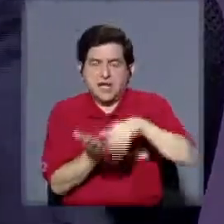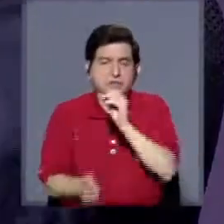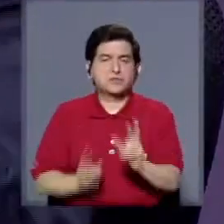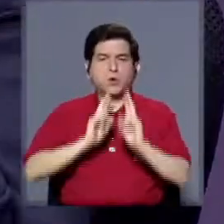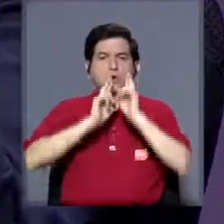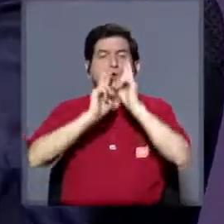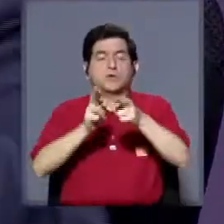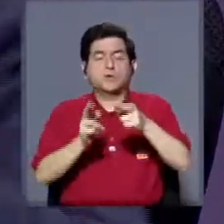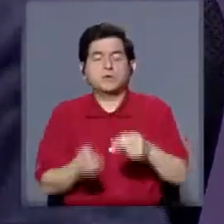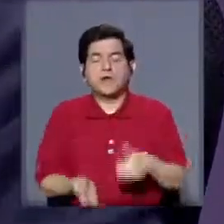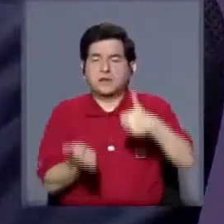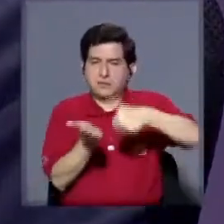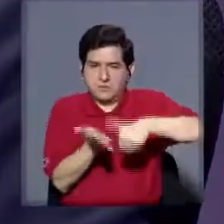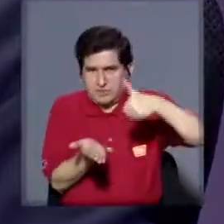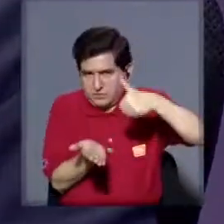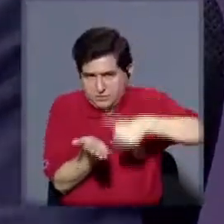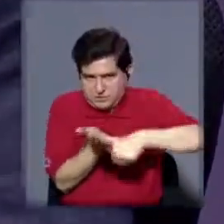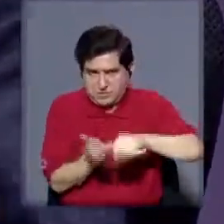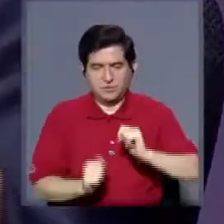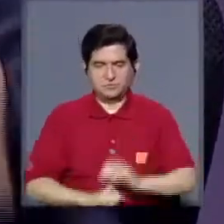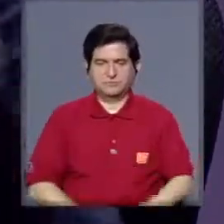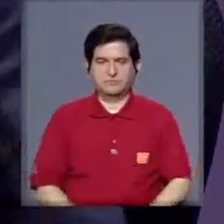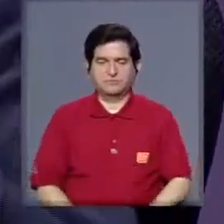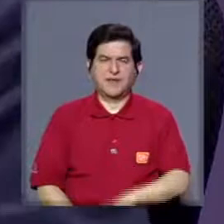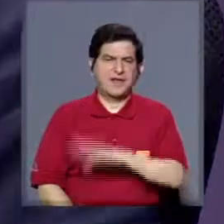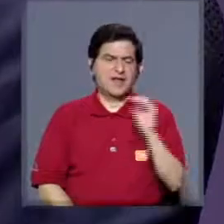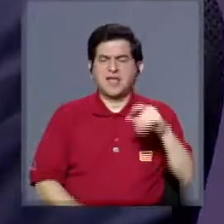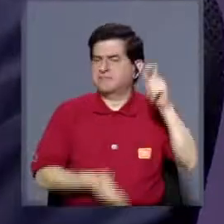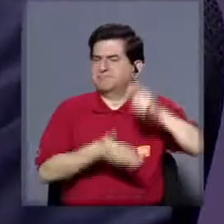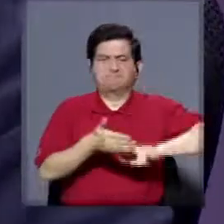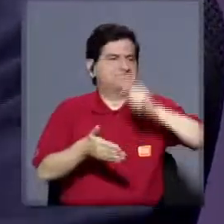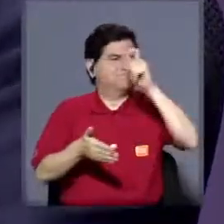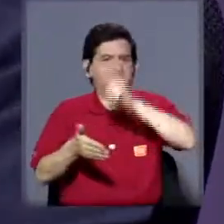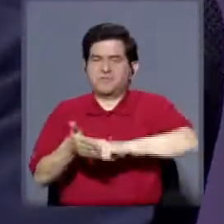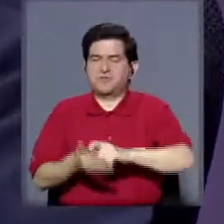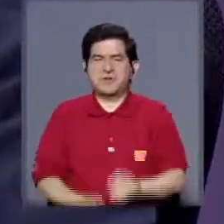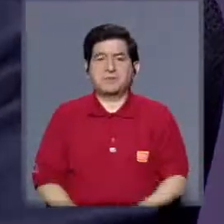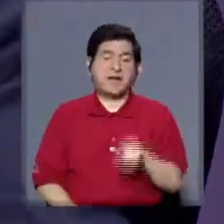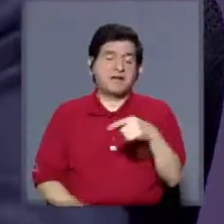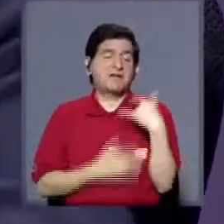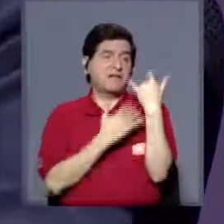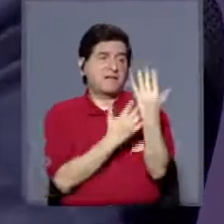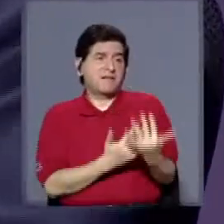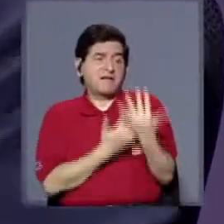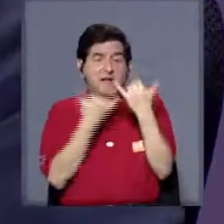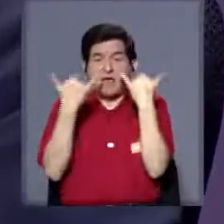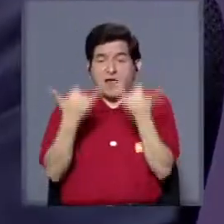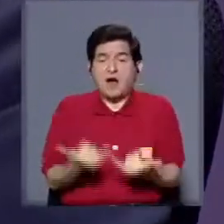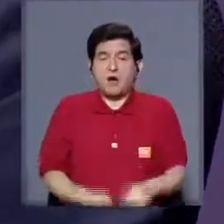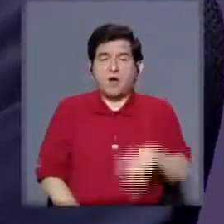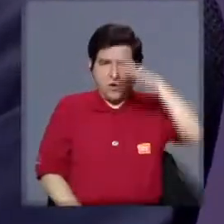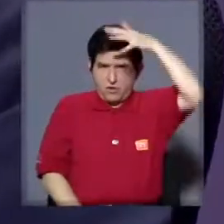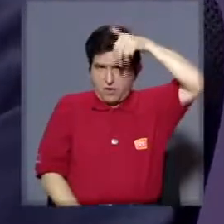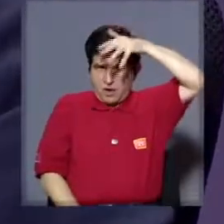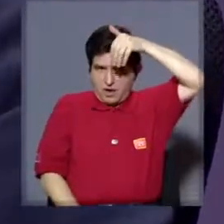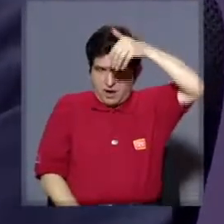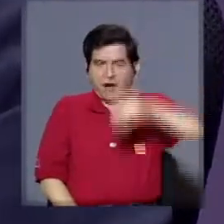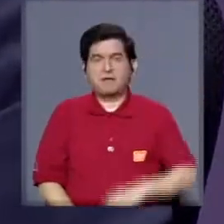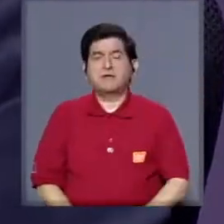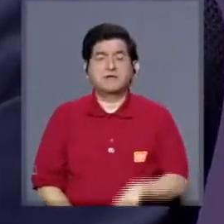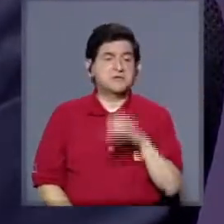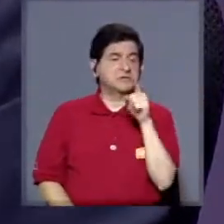resultado de las posibles elecciones verdad y no firmaron entonces sí quedó pendiente y ahora carlos alvarado pues también